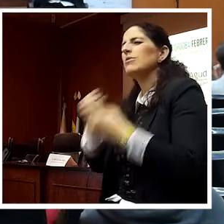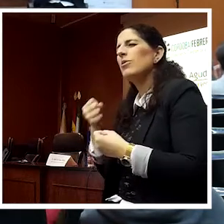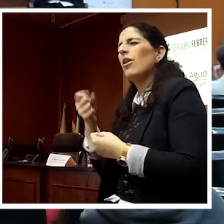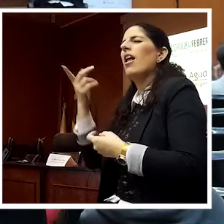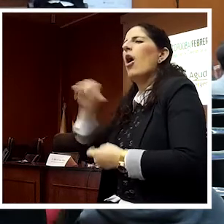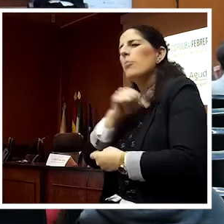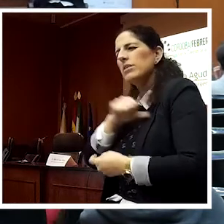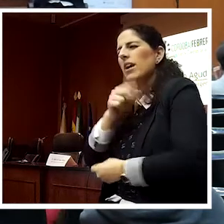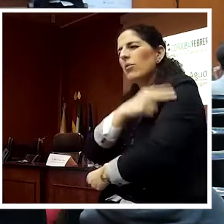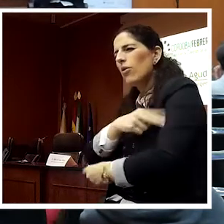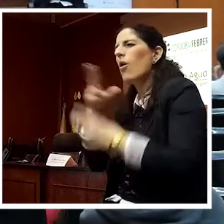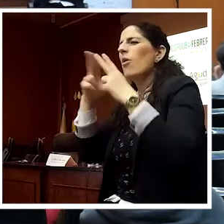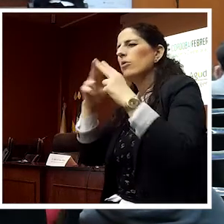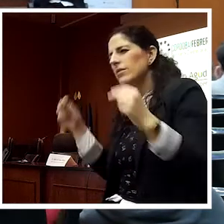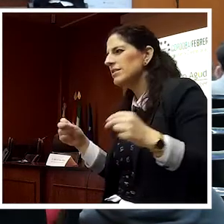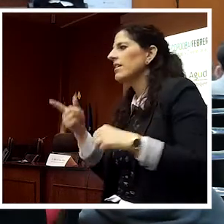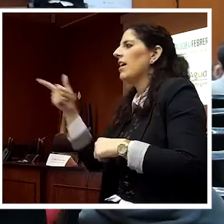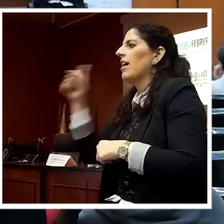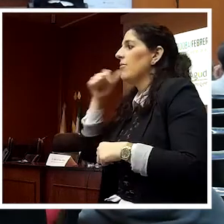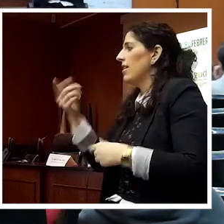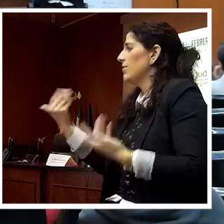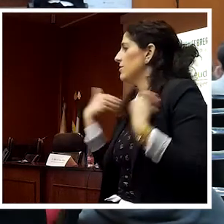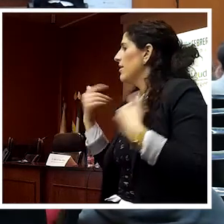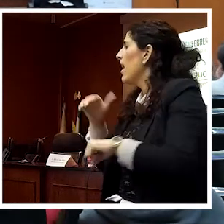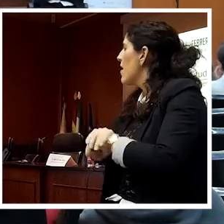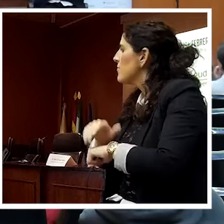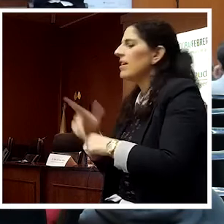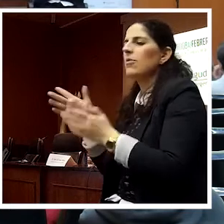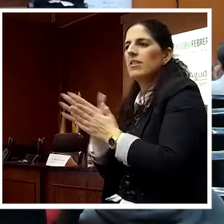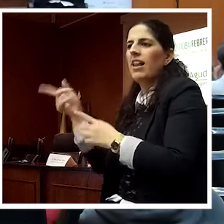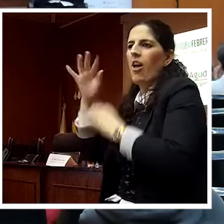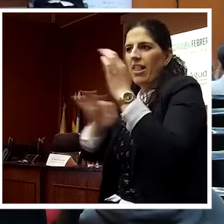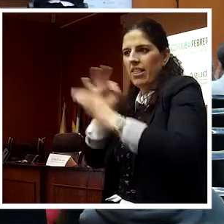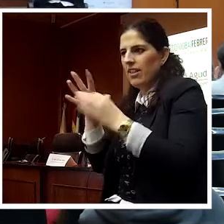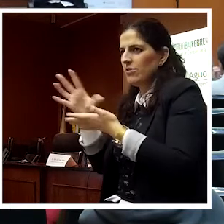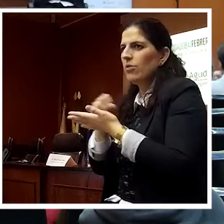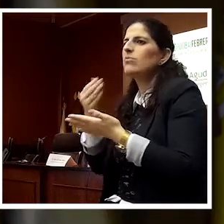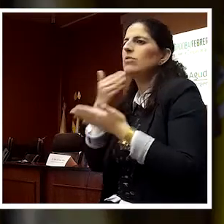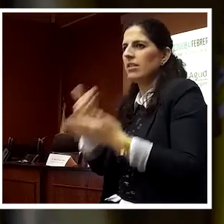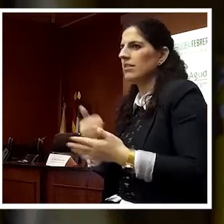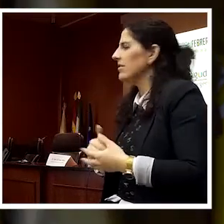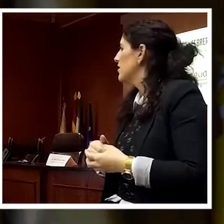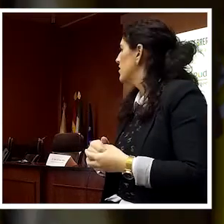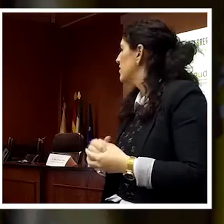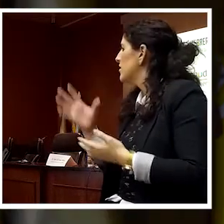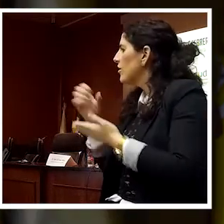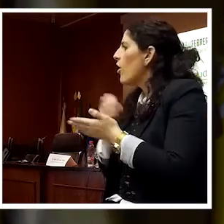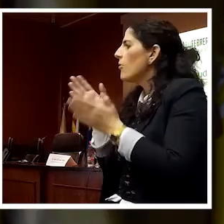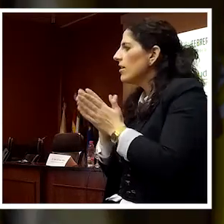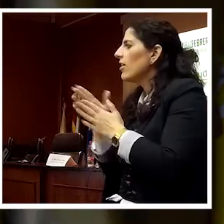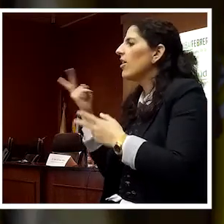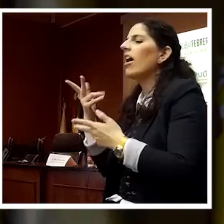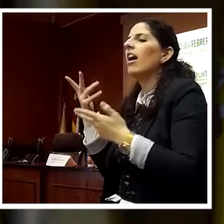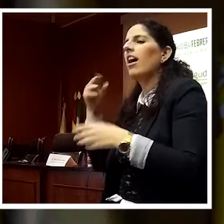Cruz Roja, a la universidad, a la doctora Muñoz Noelia, que es amiga, compañera y un poco más, por tantos enfermos y pacientes graves